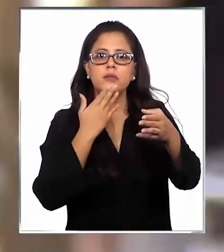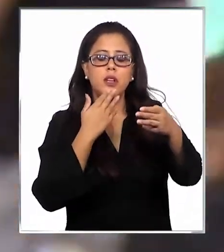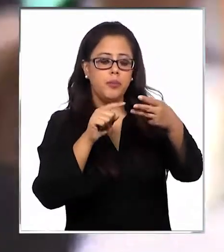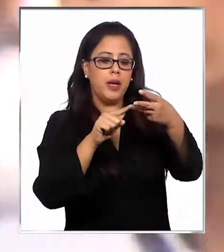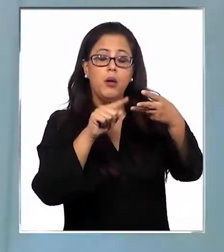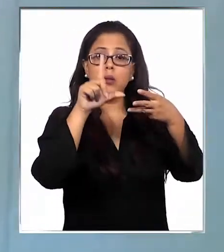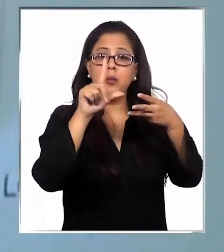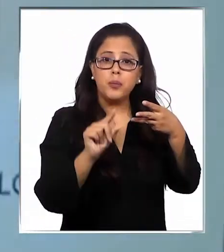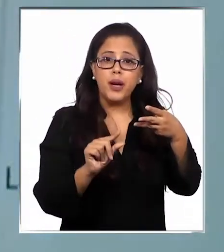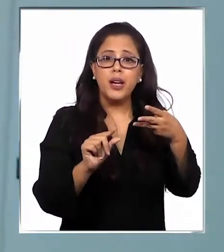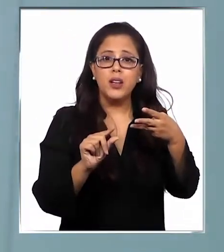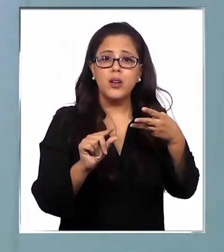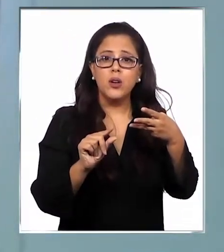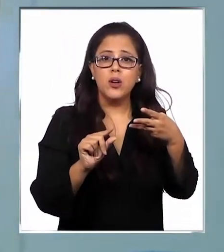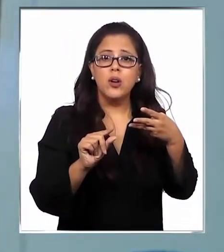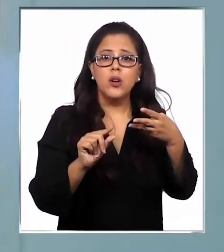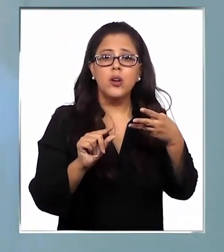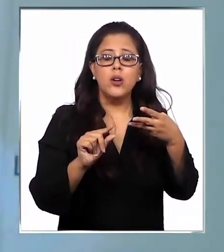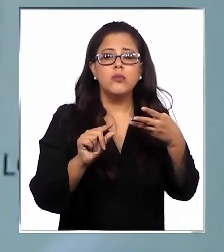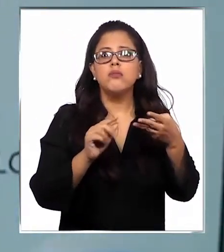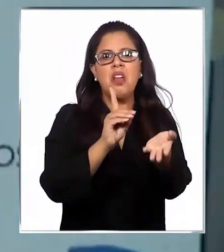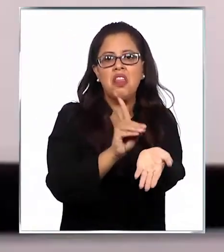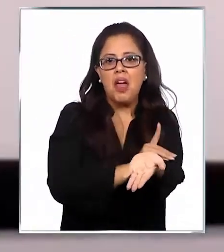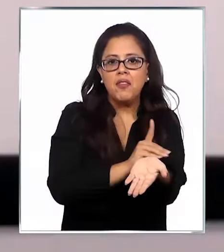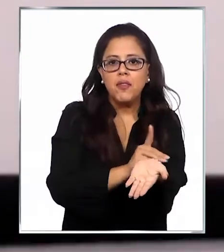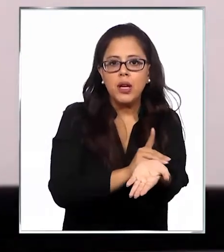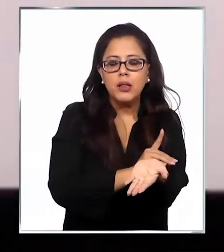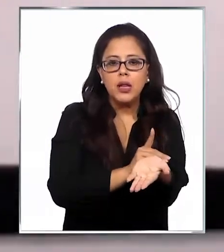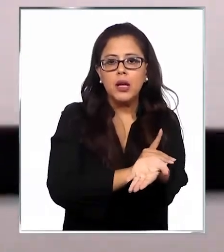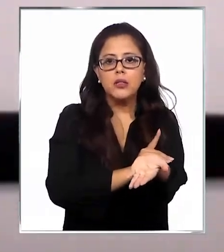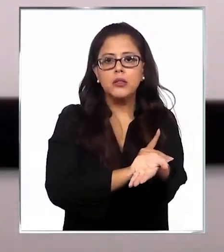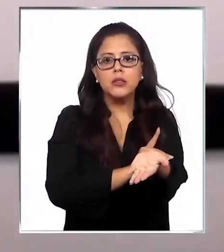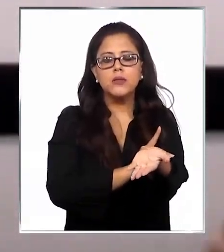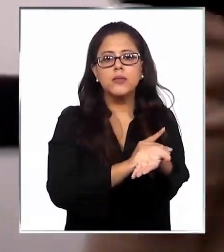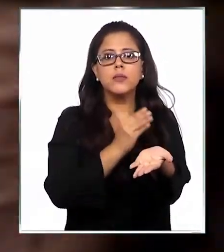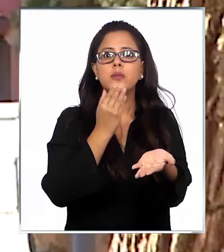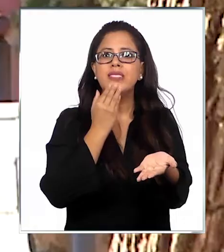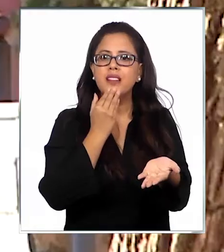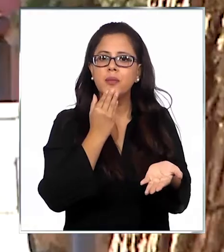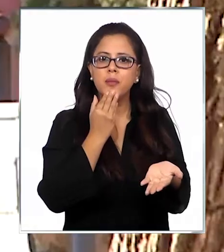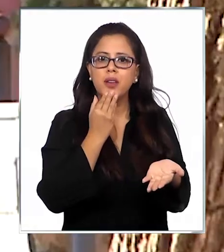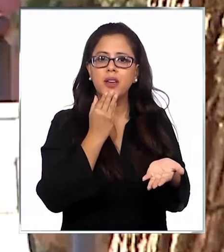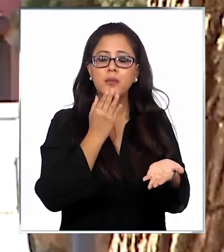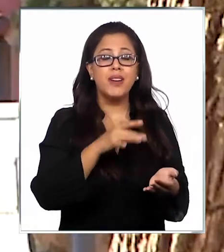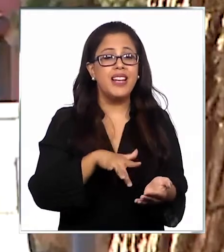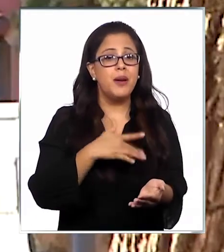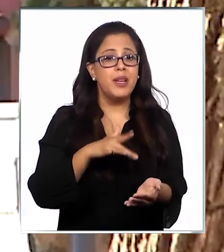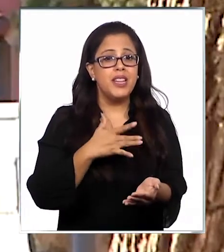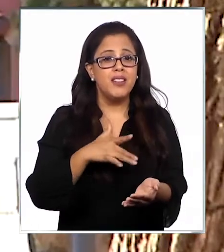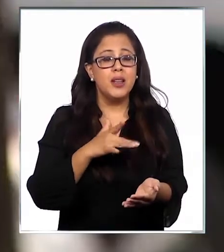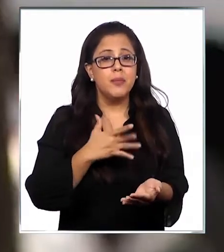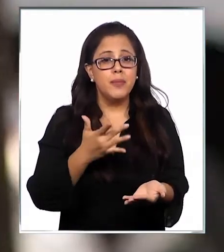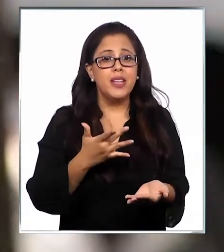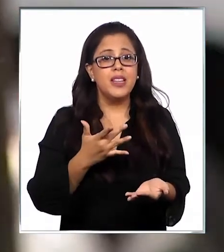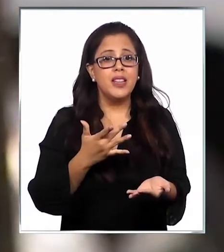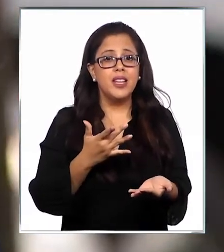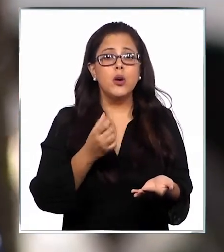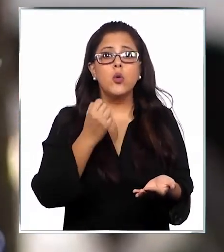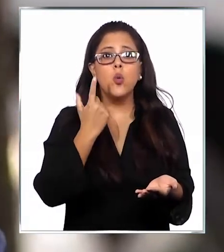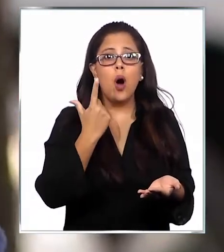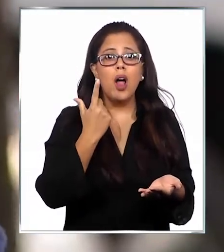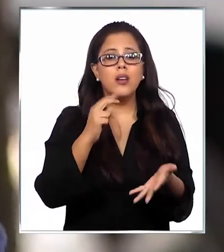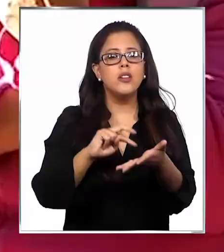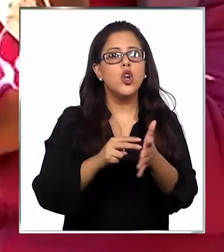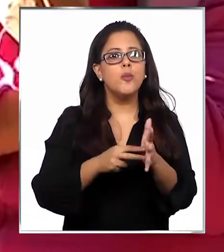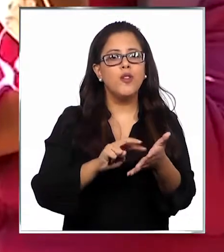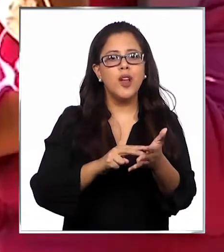algo menor, aparecen enfermedades metabólicas como la diabetes, y en un grupo también que va creciendo lamentablemente de manera bastante importante las